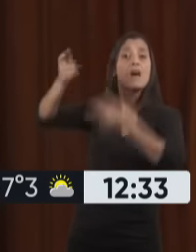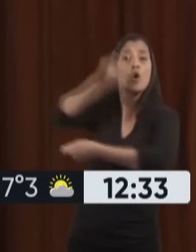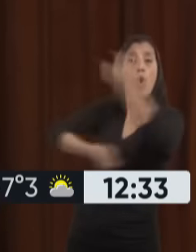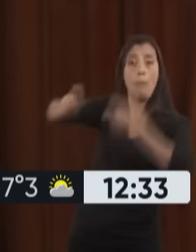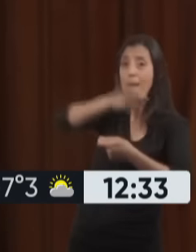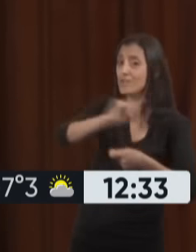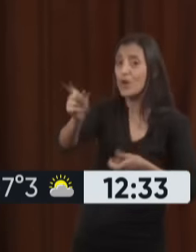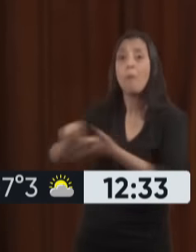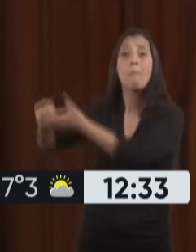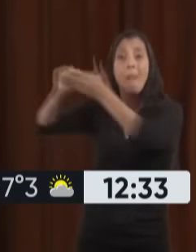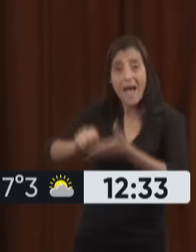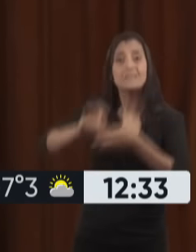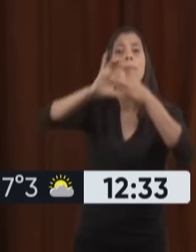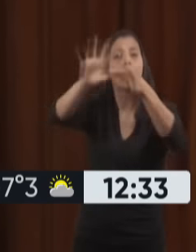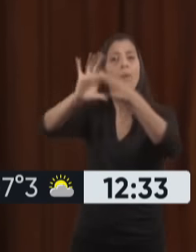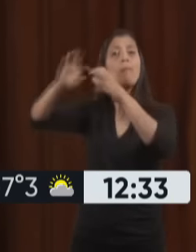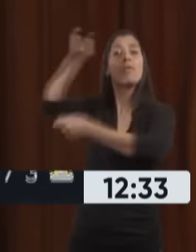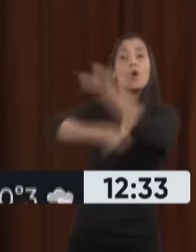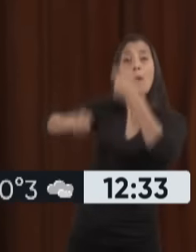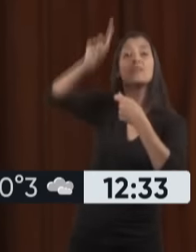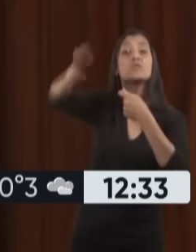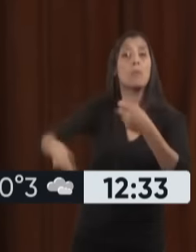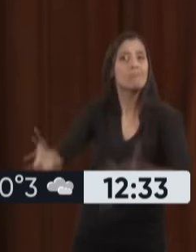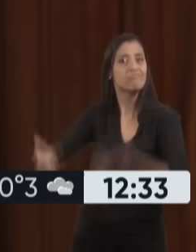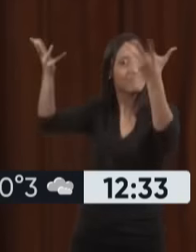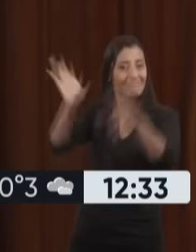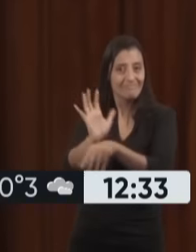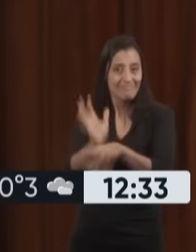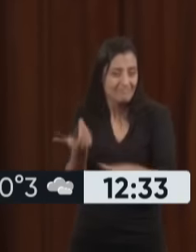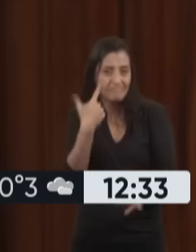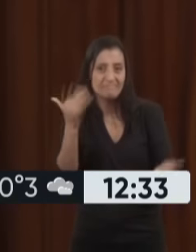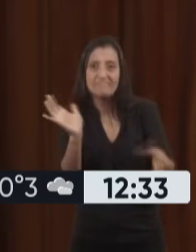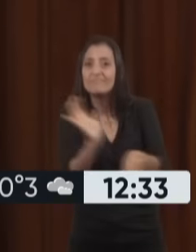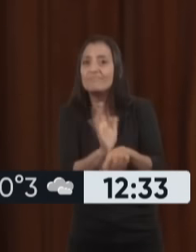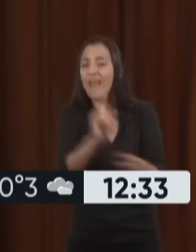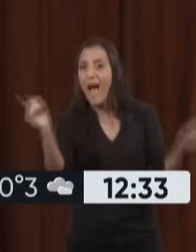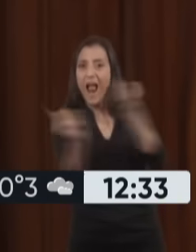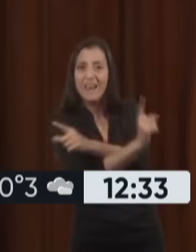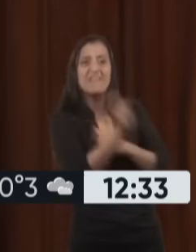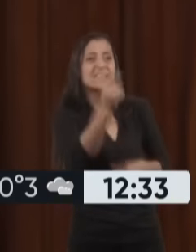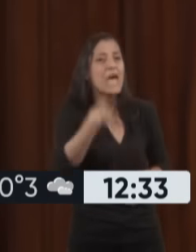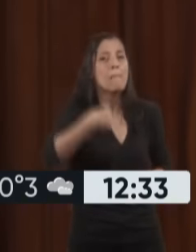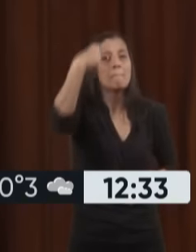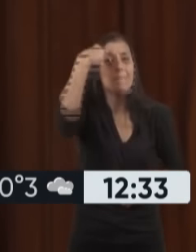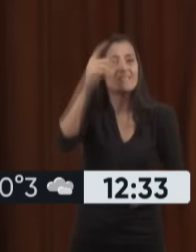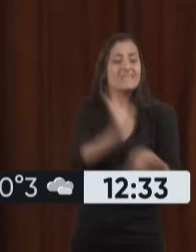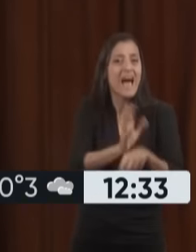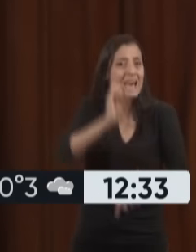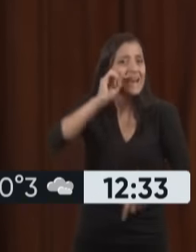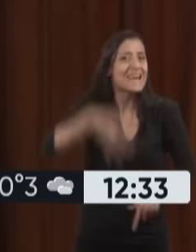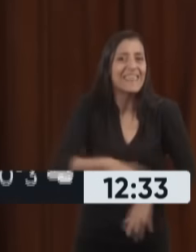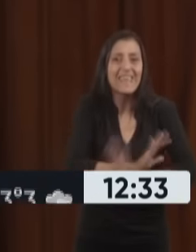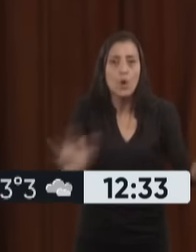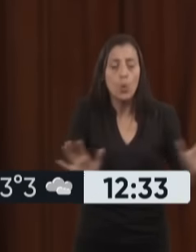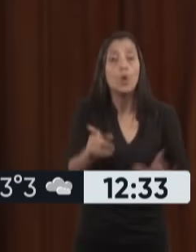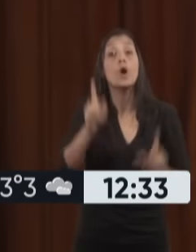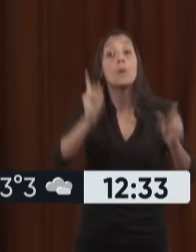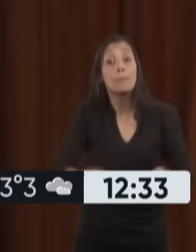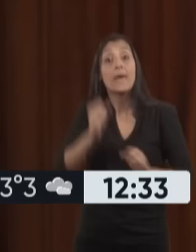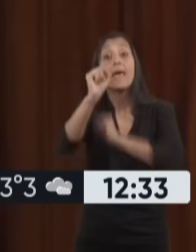hicieron progresaron, de hecho. ¿A quién se le puede ocurrir de semejante disparate? Y lo único que es pernicioso para el